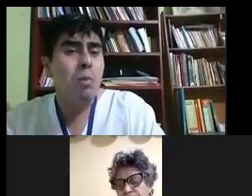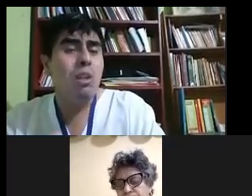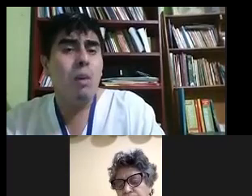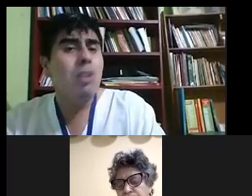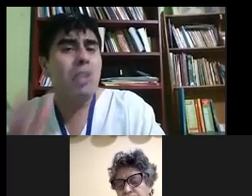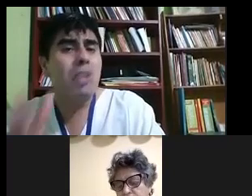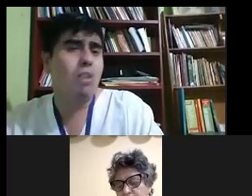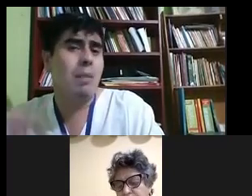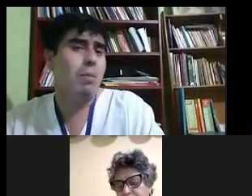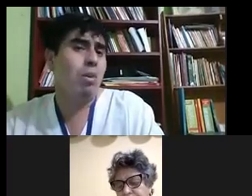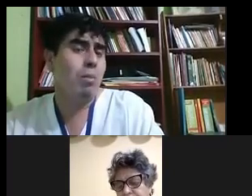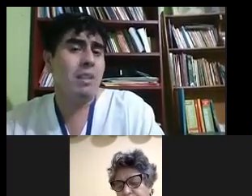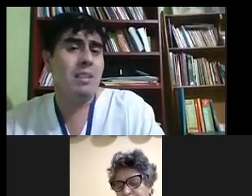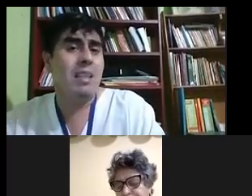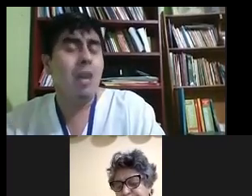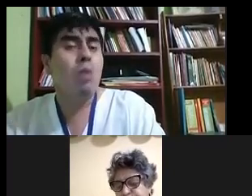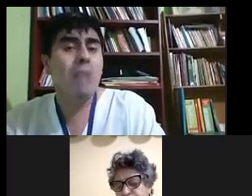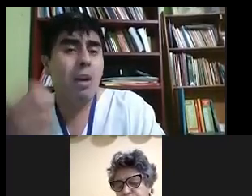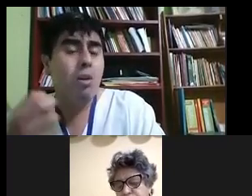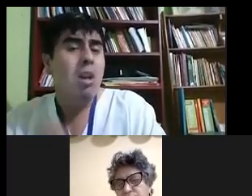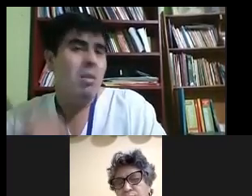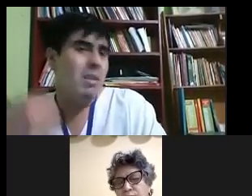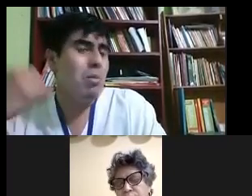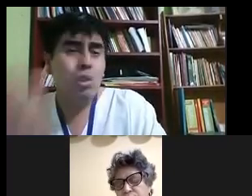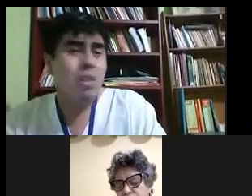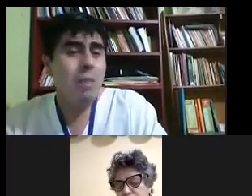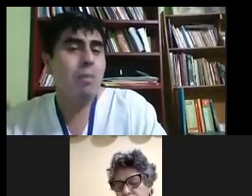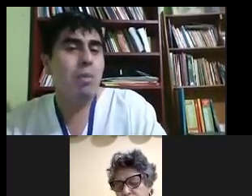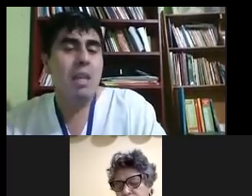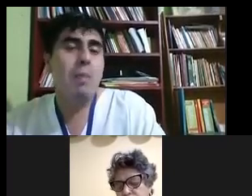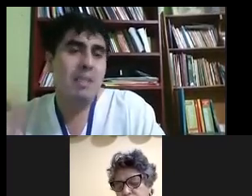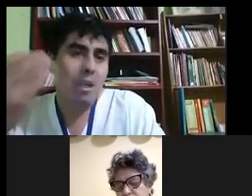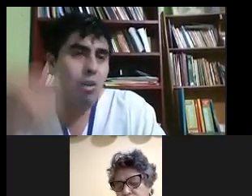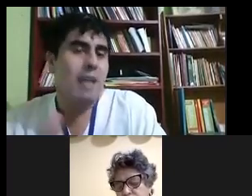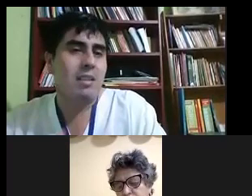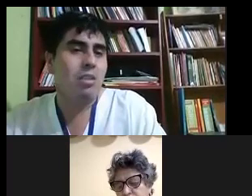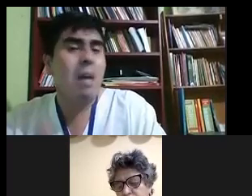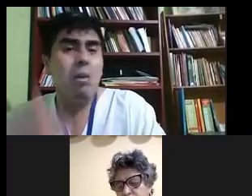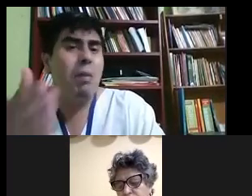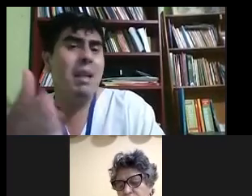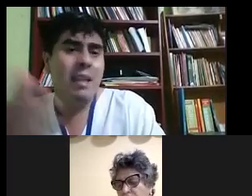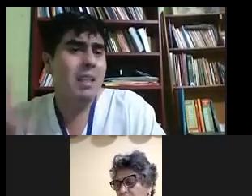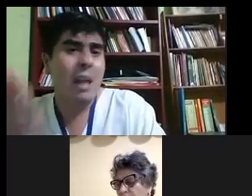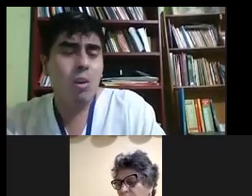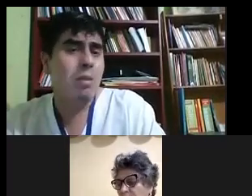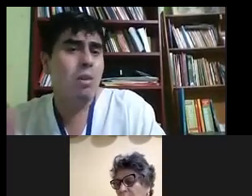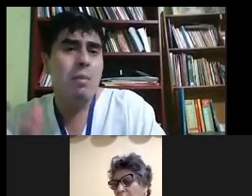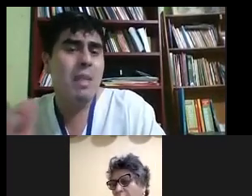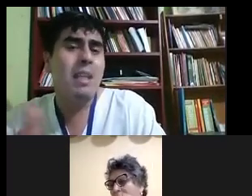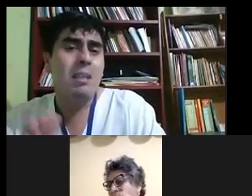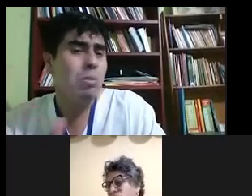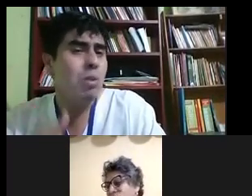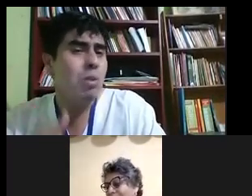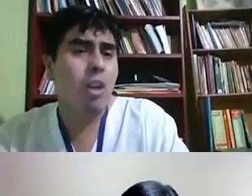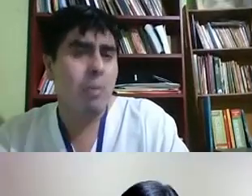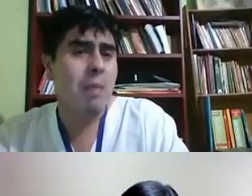un punto en el cual no se le agote tampoco, porque si se le da un trabajo de mucho tiempo, podría el paciente agotarse, ¿no? Hablo más allá de la hora y media ya